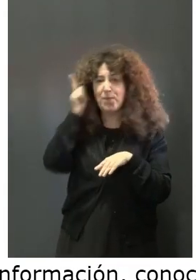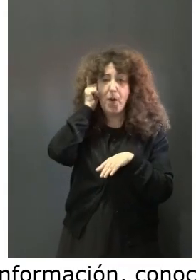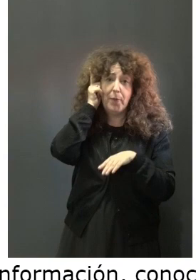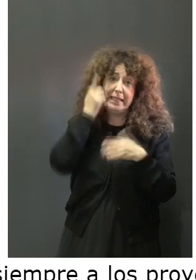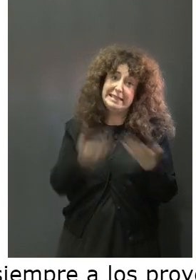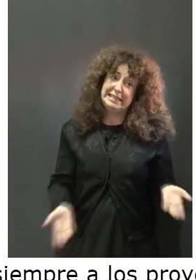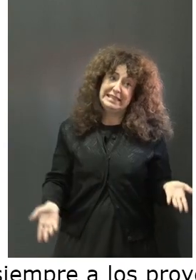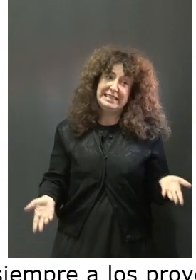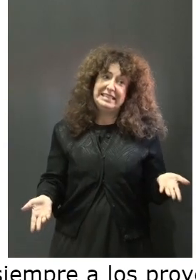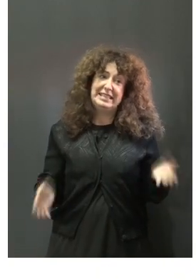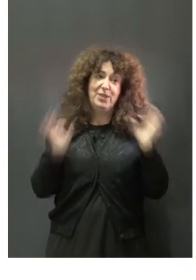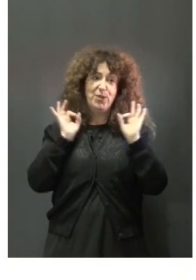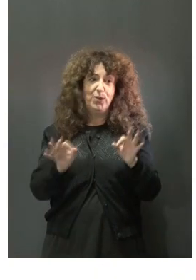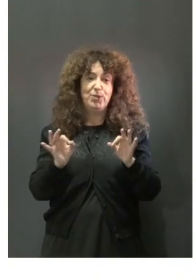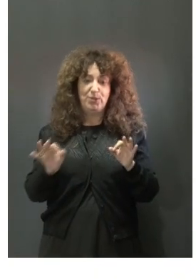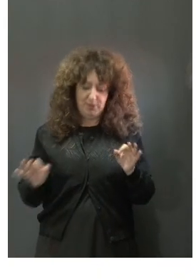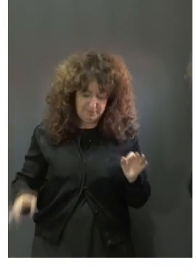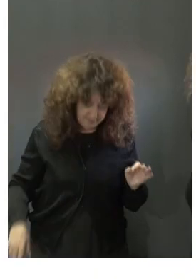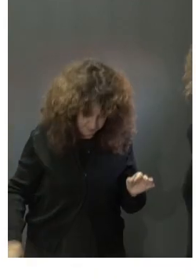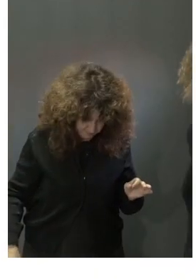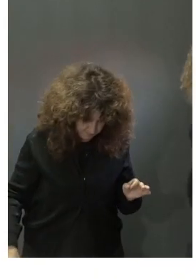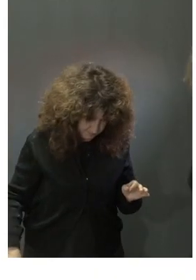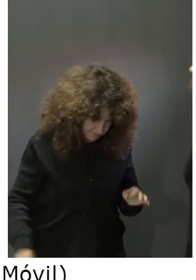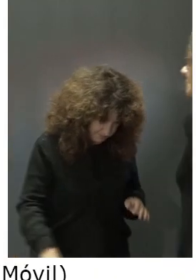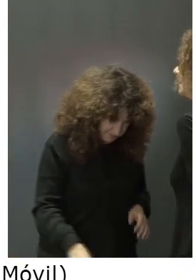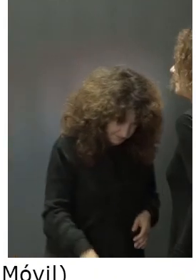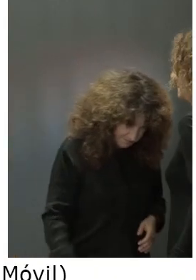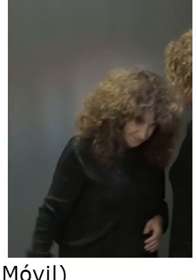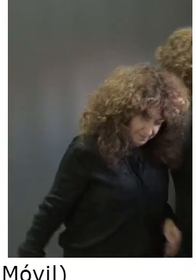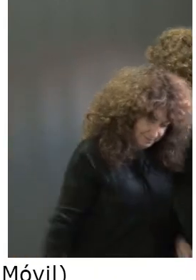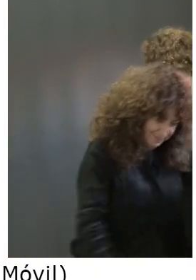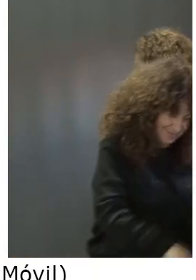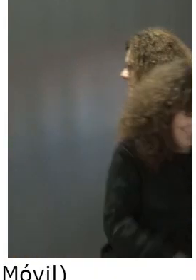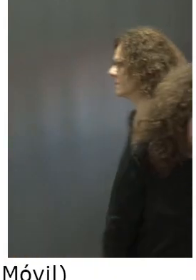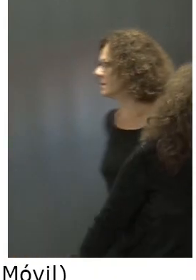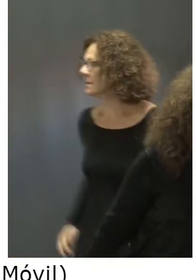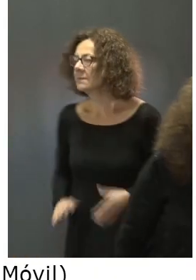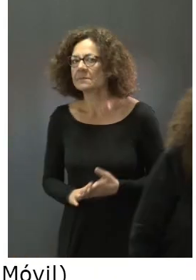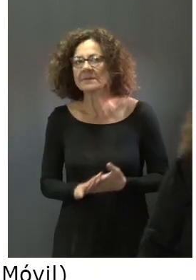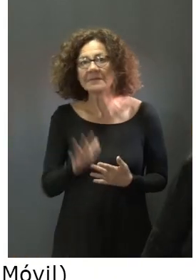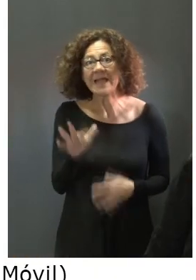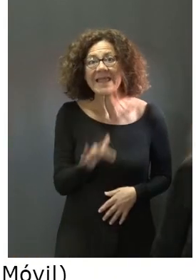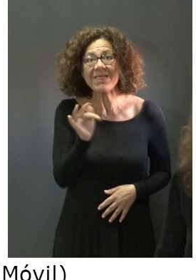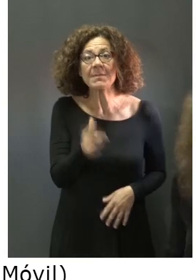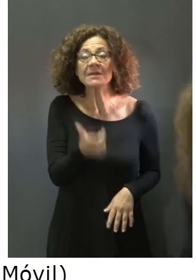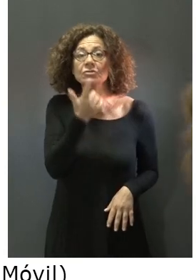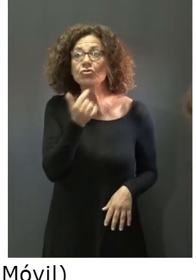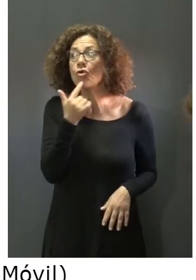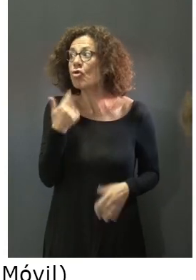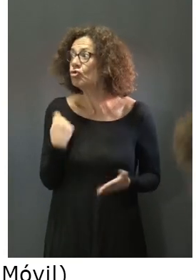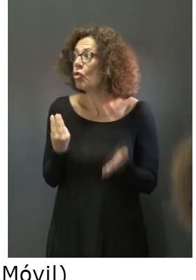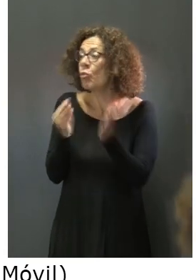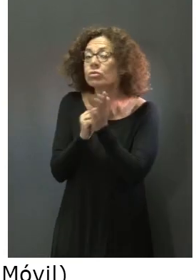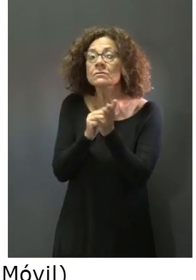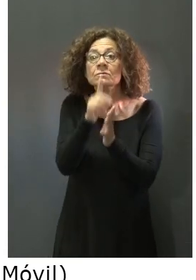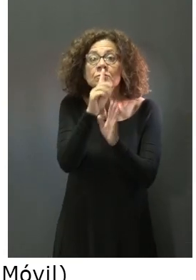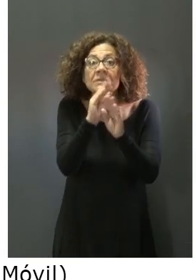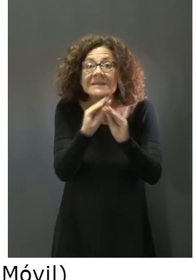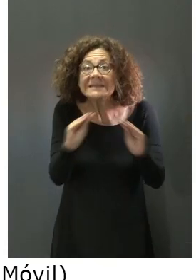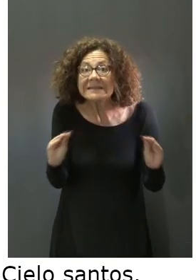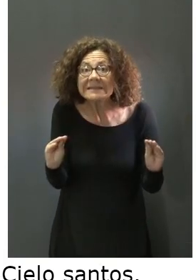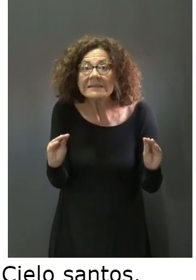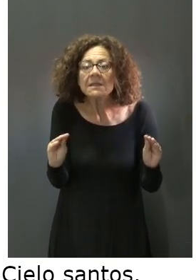algo, te llaman de... Uy, eso es spam. Y además rojo. O sea, lo he puesto en